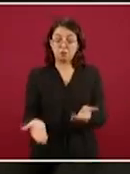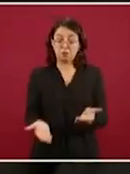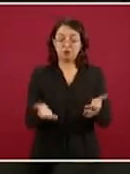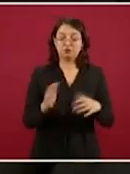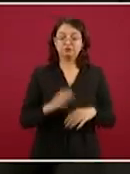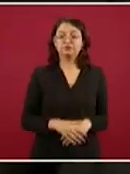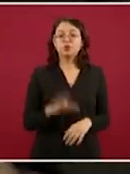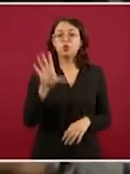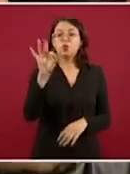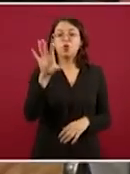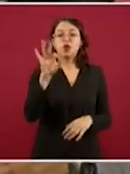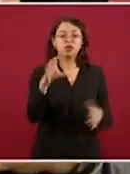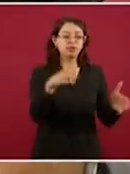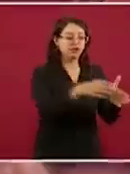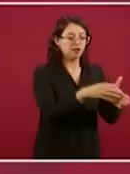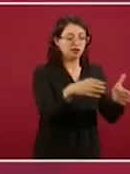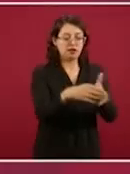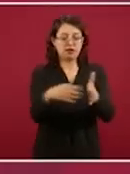Como 40 cajas.